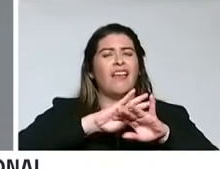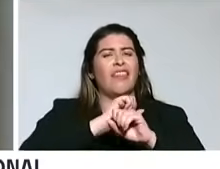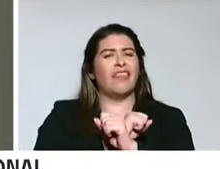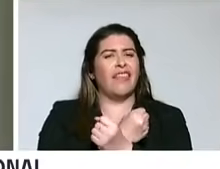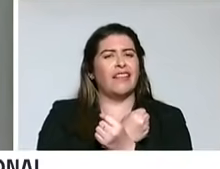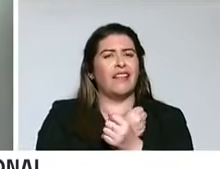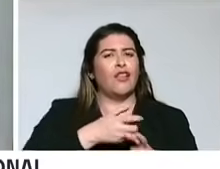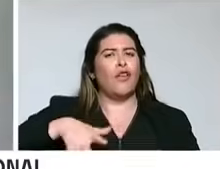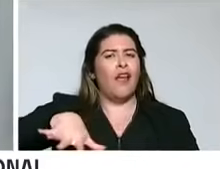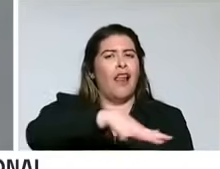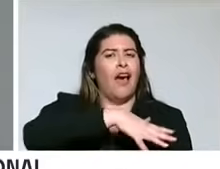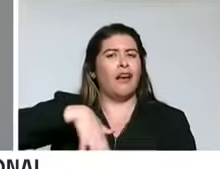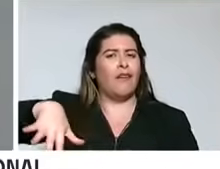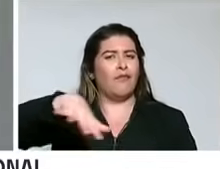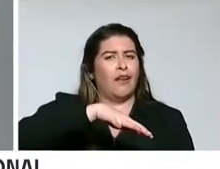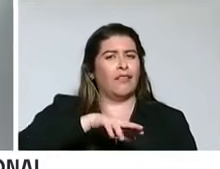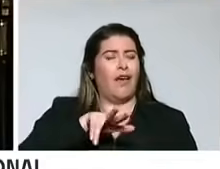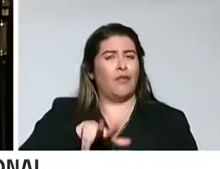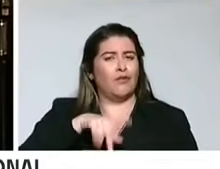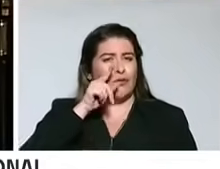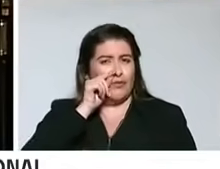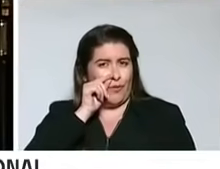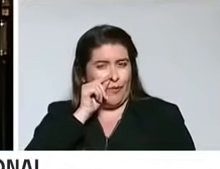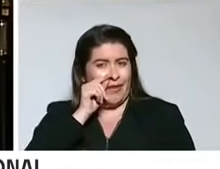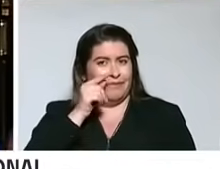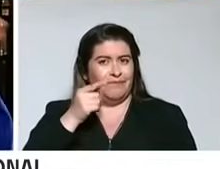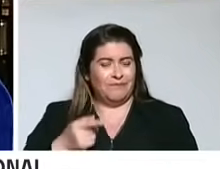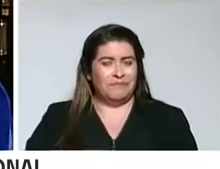Los presos de la revuelta. Vamos a ver qué dice.